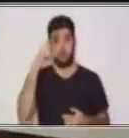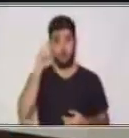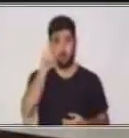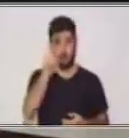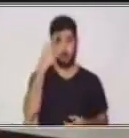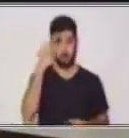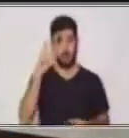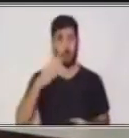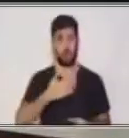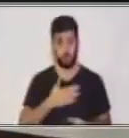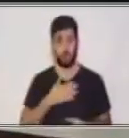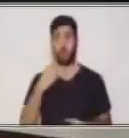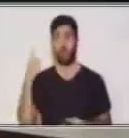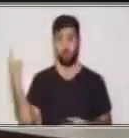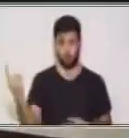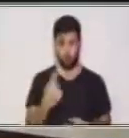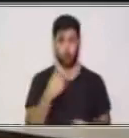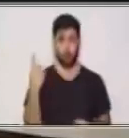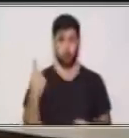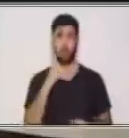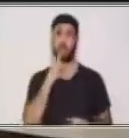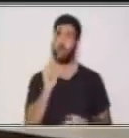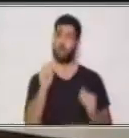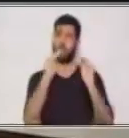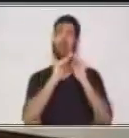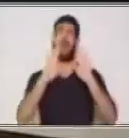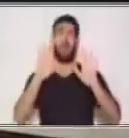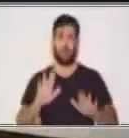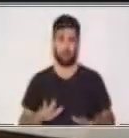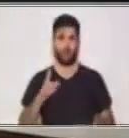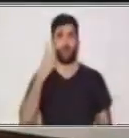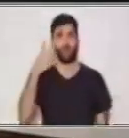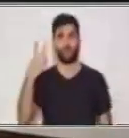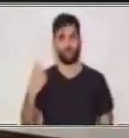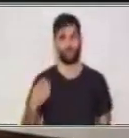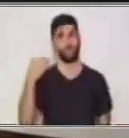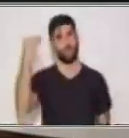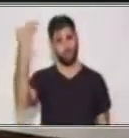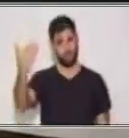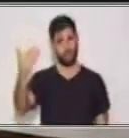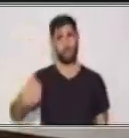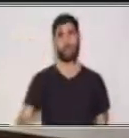mí y para todos nosotros, quédate en casa. Nos vemos en próximos programas.